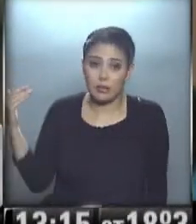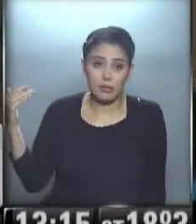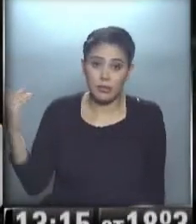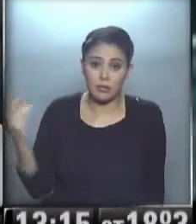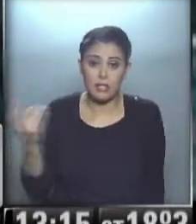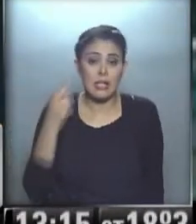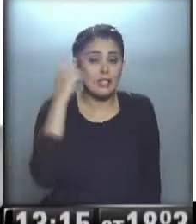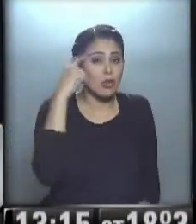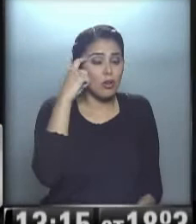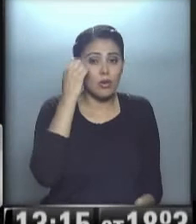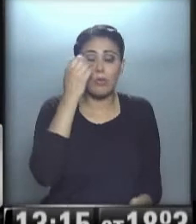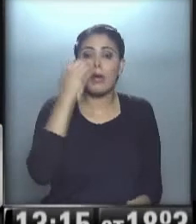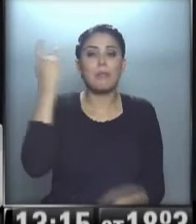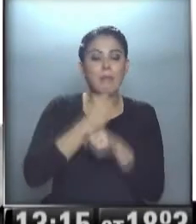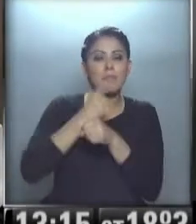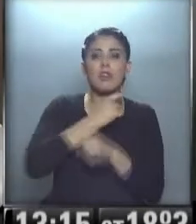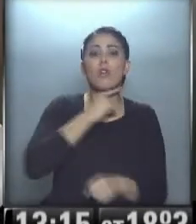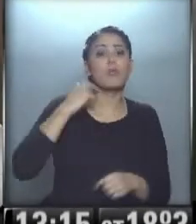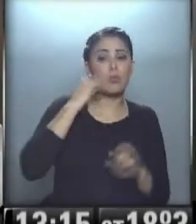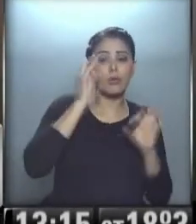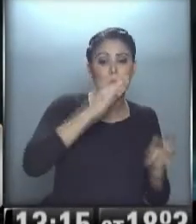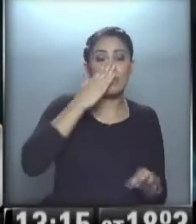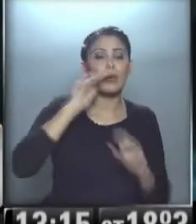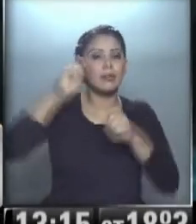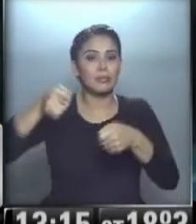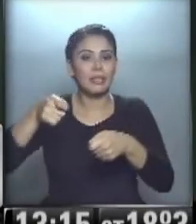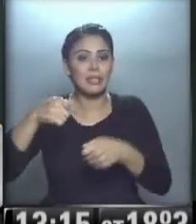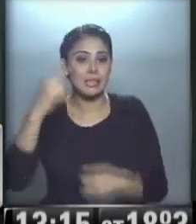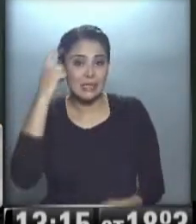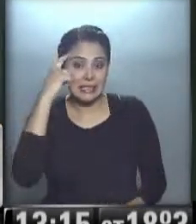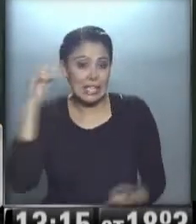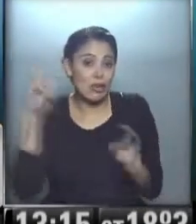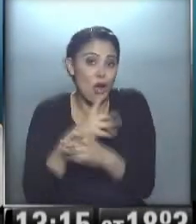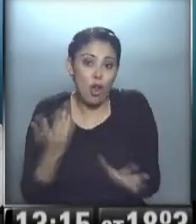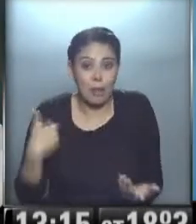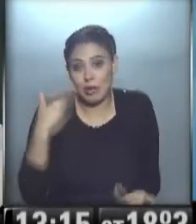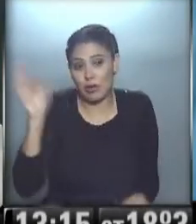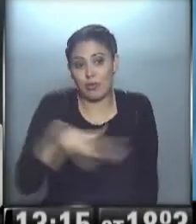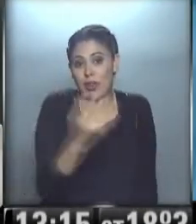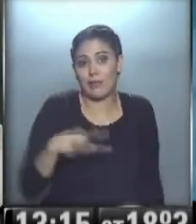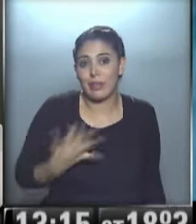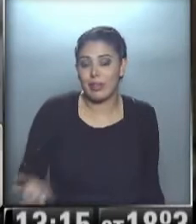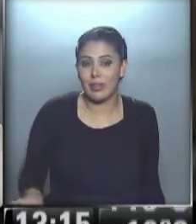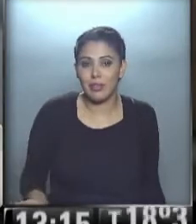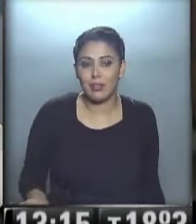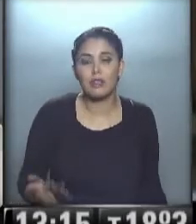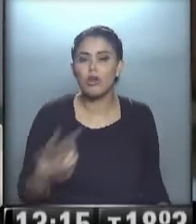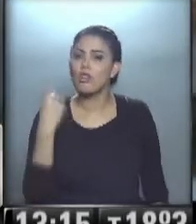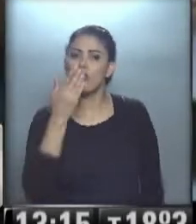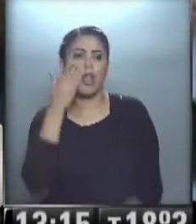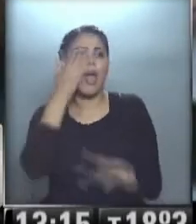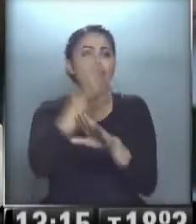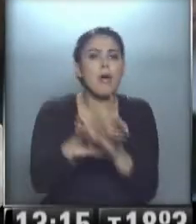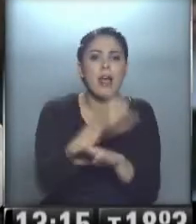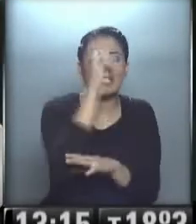el psicólogo reemplazó al cura, ¿no? En una parte de nuestras vidas, en un punto. Íbamos a confesarnos